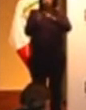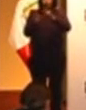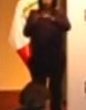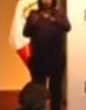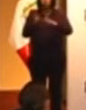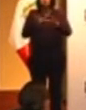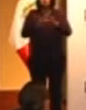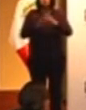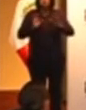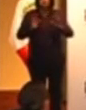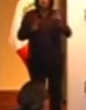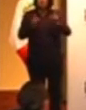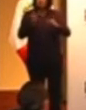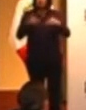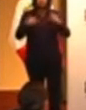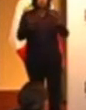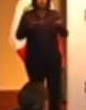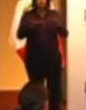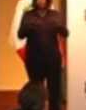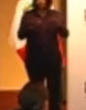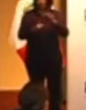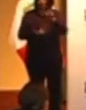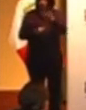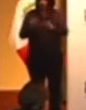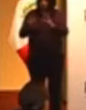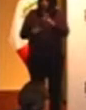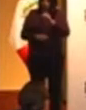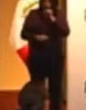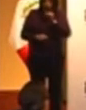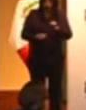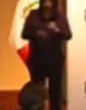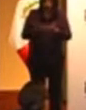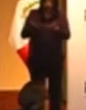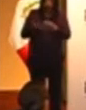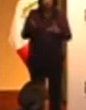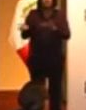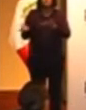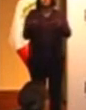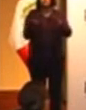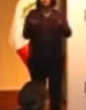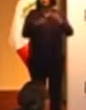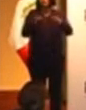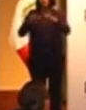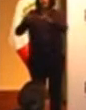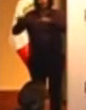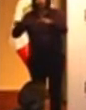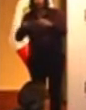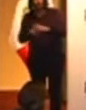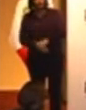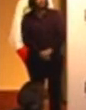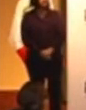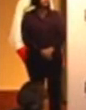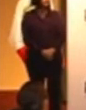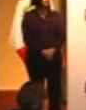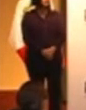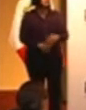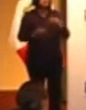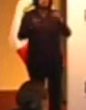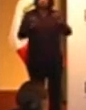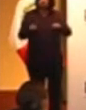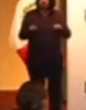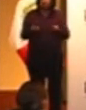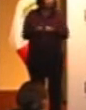determinadas comodidades para poder atender a la juventud prolongada y poder transportarlos a distintos lugares. Se ha